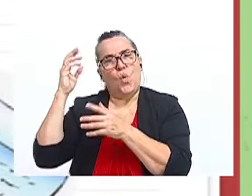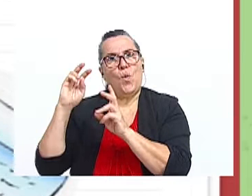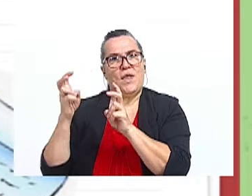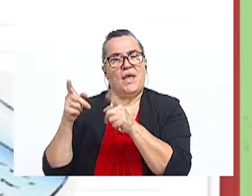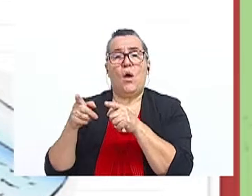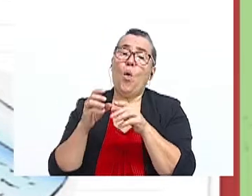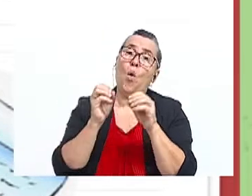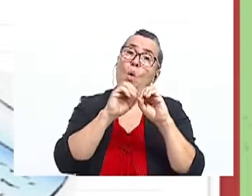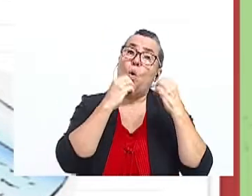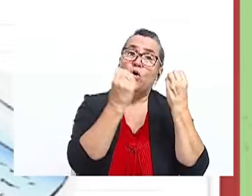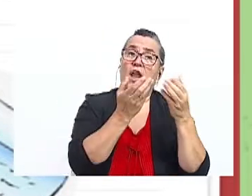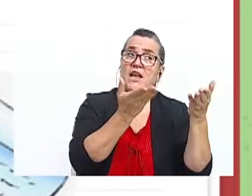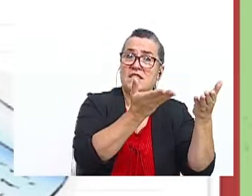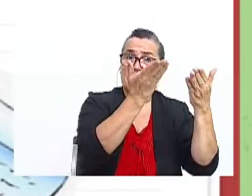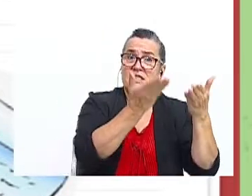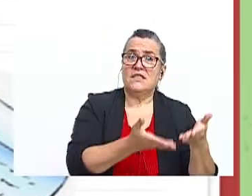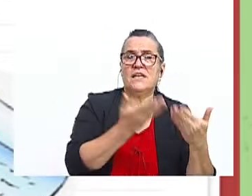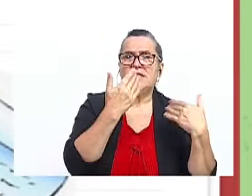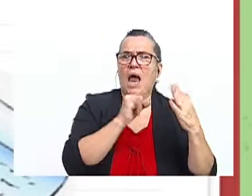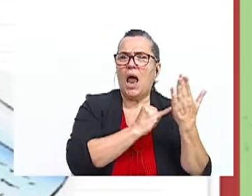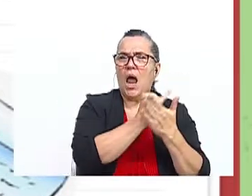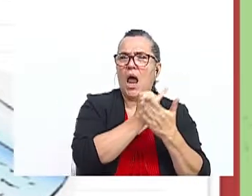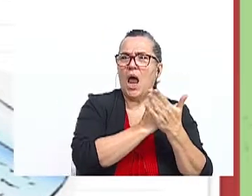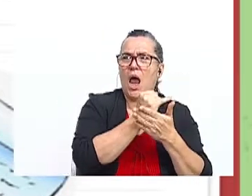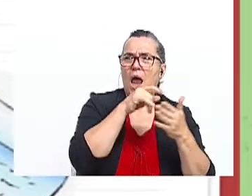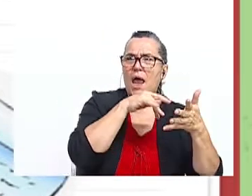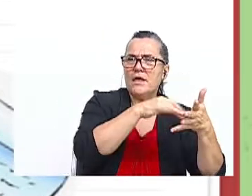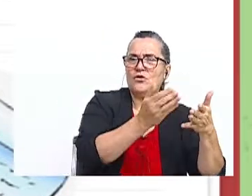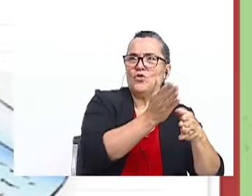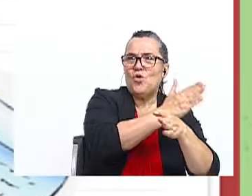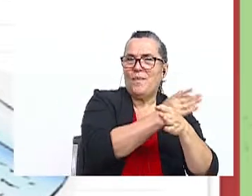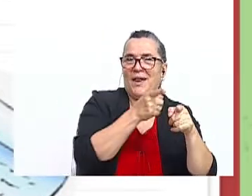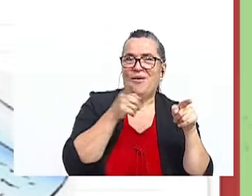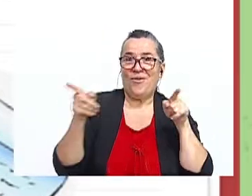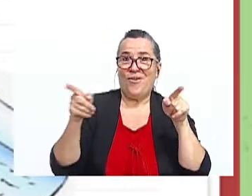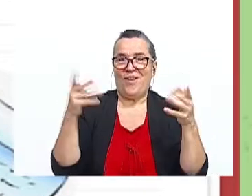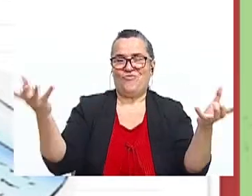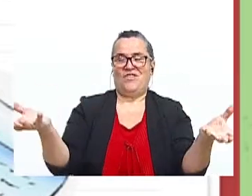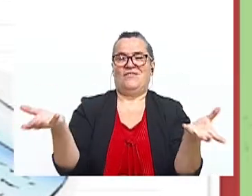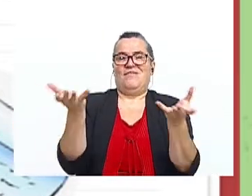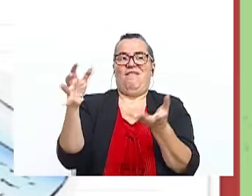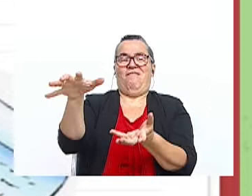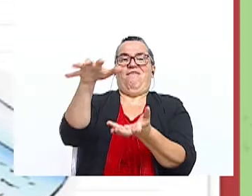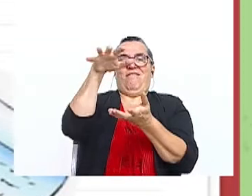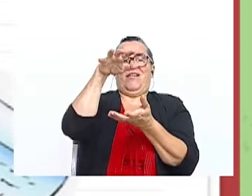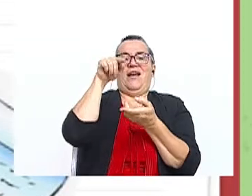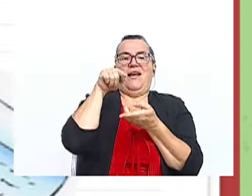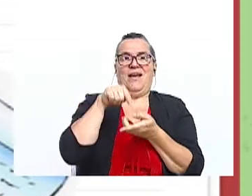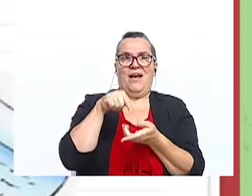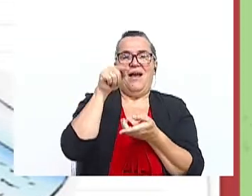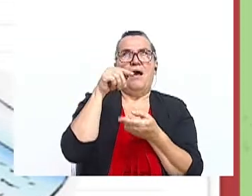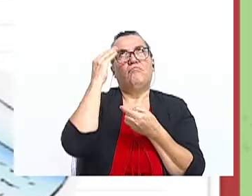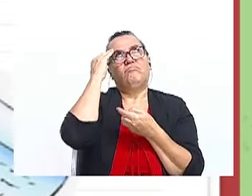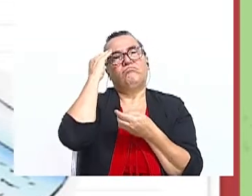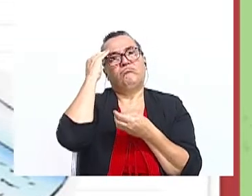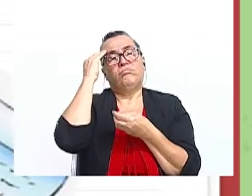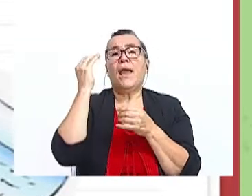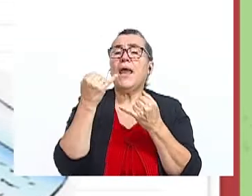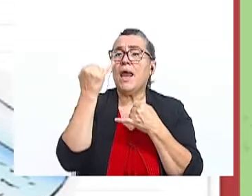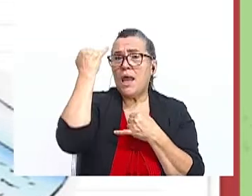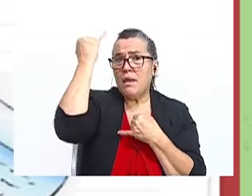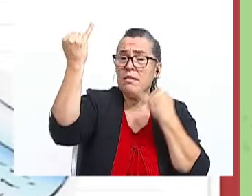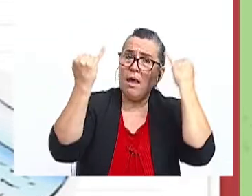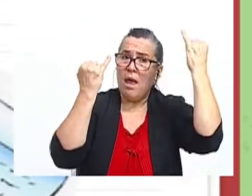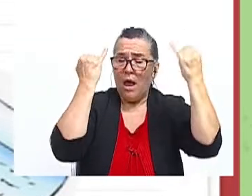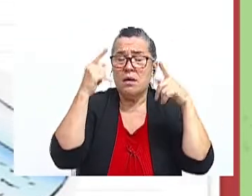de organizaciones que ya hayan hecho un estudio previo. Además, puede tener ideas